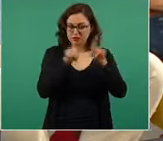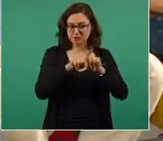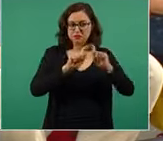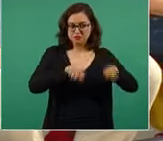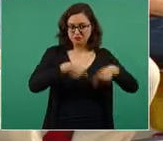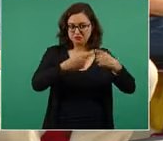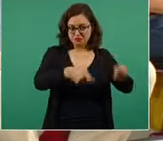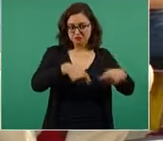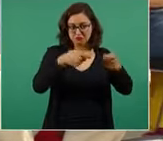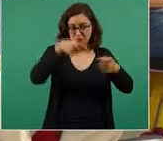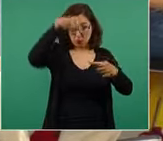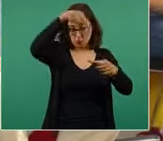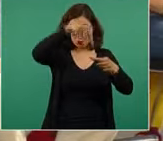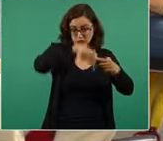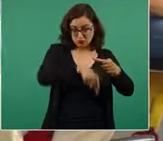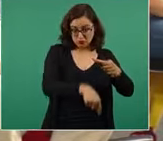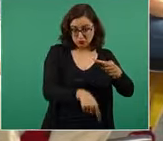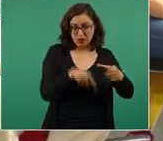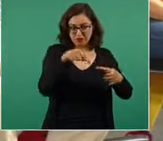Baja California Sur.